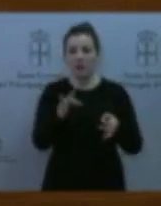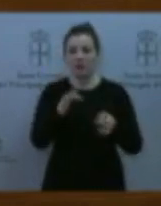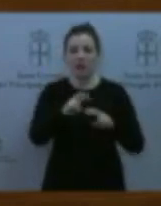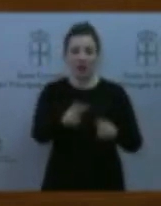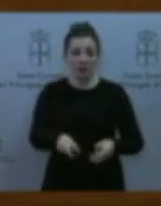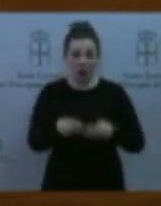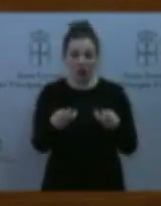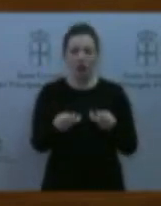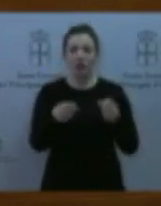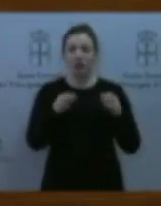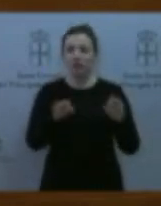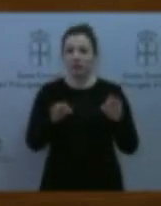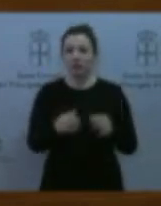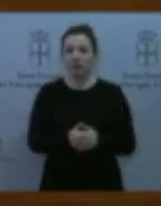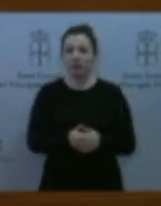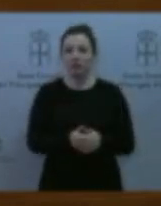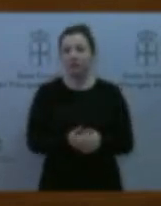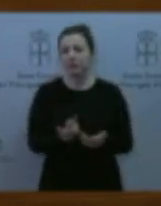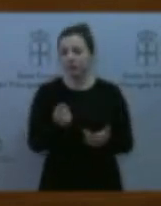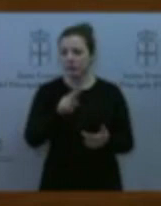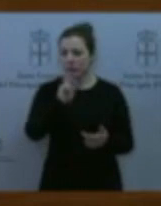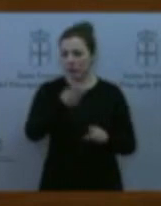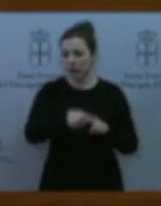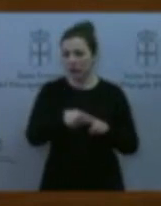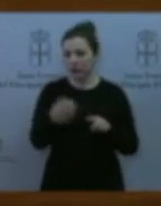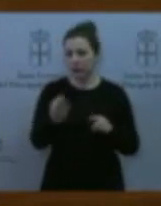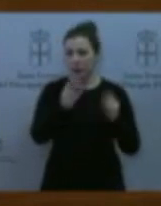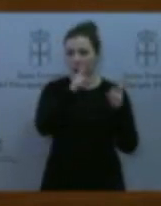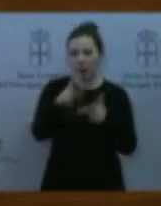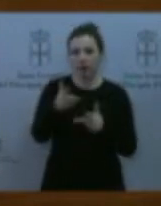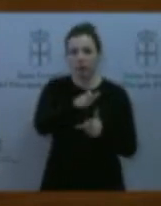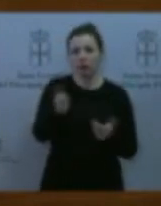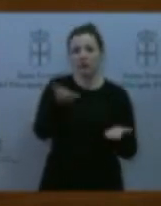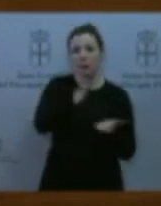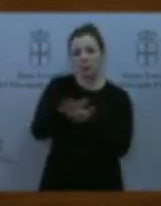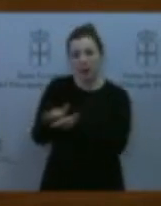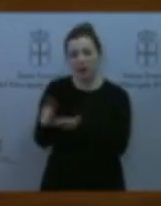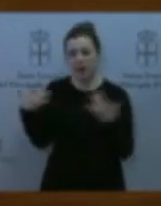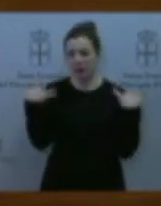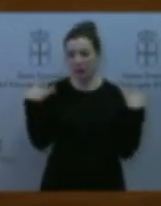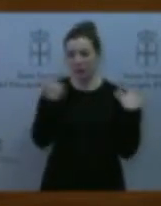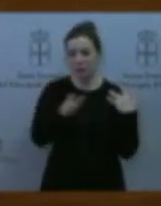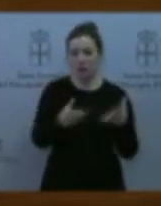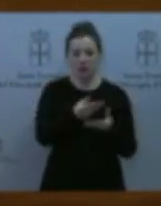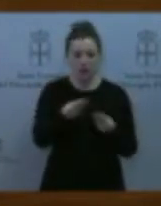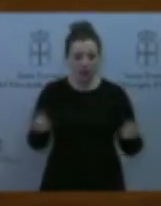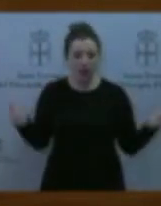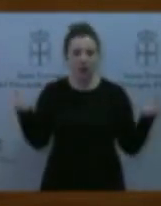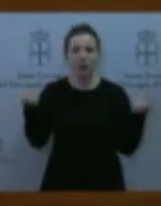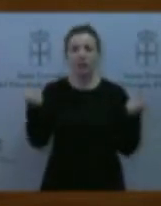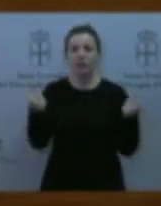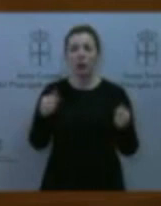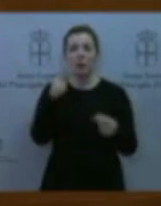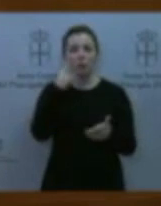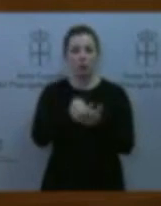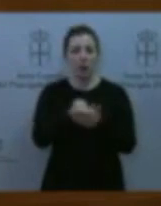muchas cosas, pues el censo de víctimas y de personas desaparecidas, un banco de ADN, las medidas de reparación y reconocimiento,